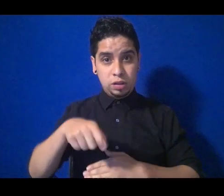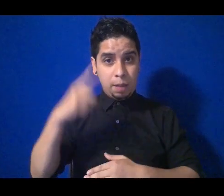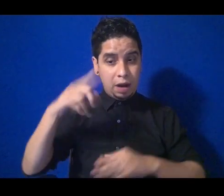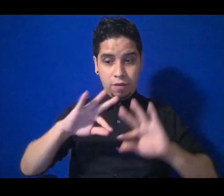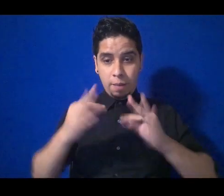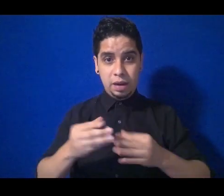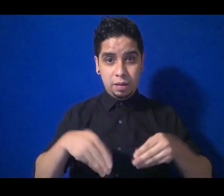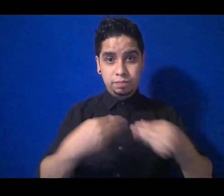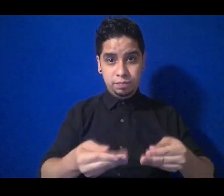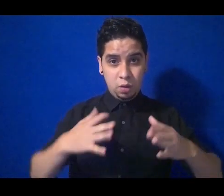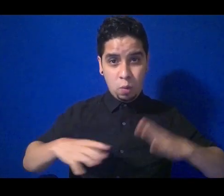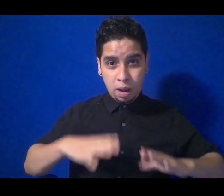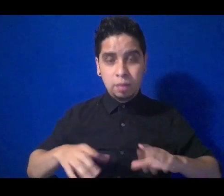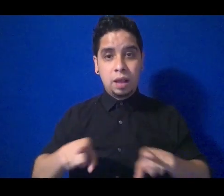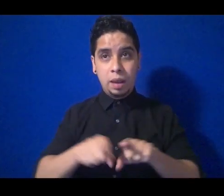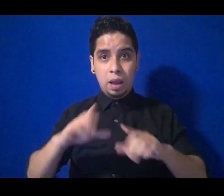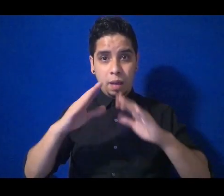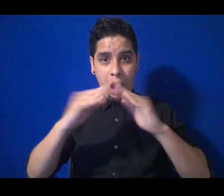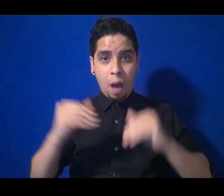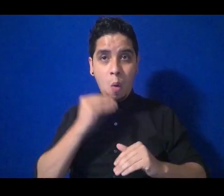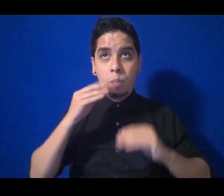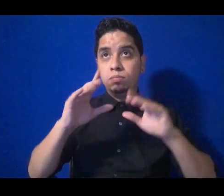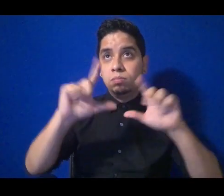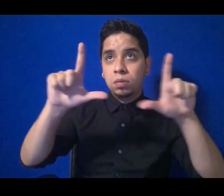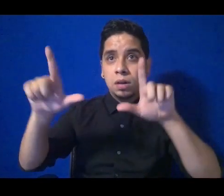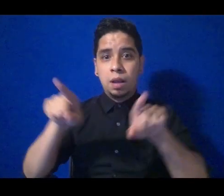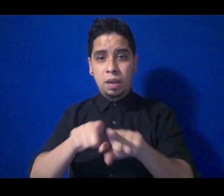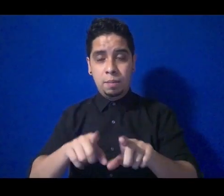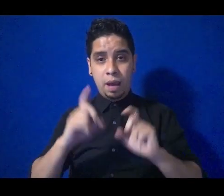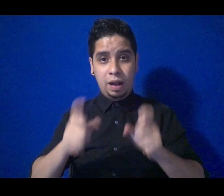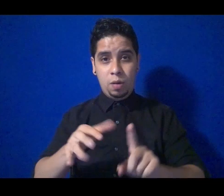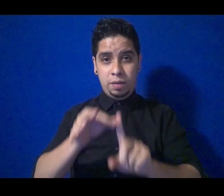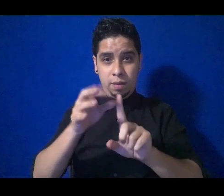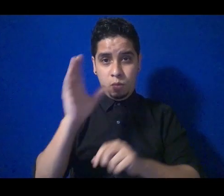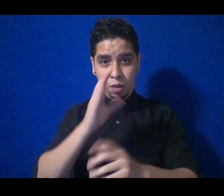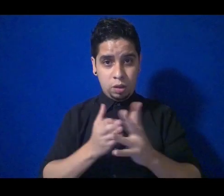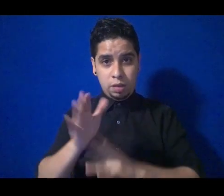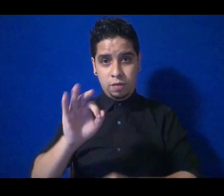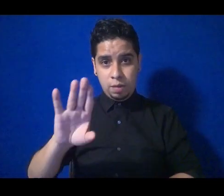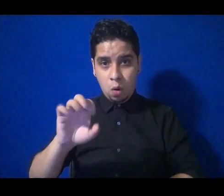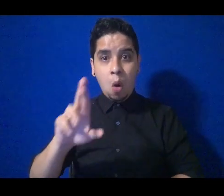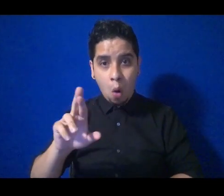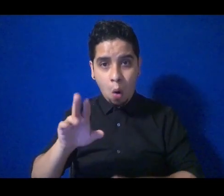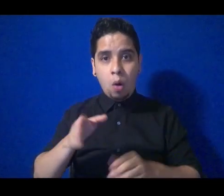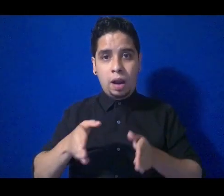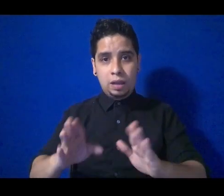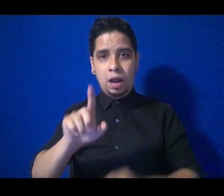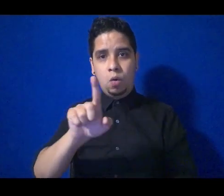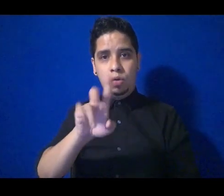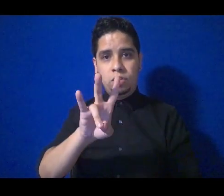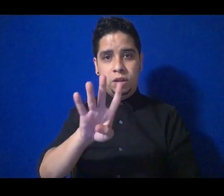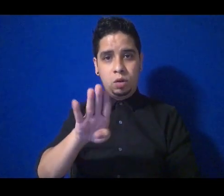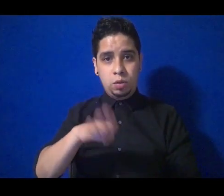lo que necesitas para vestir a tu familia, decorar tu hogar y para esos regalitos especiales. Busca nuestras páginas en Facebook o visítanos en la